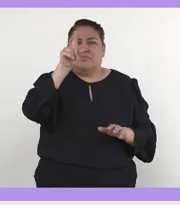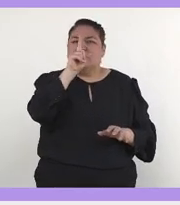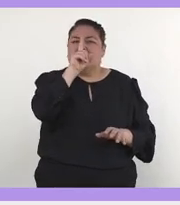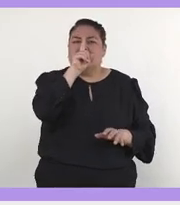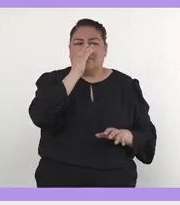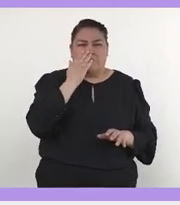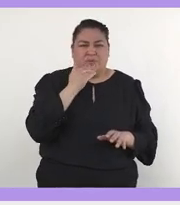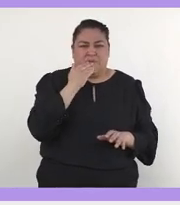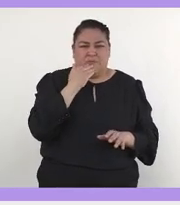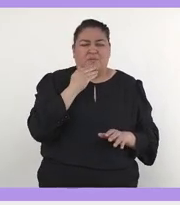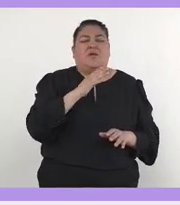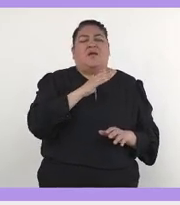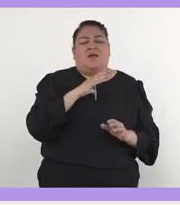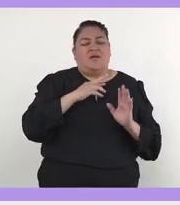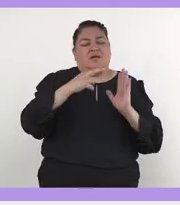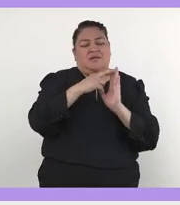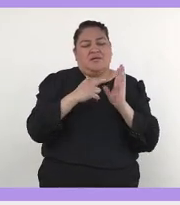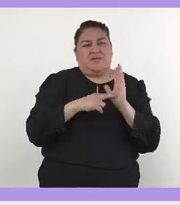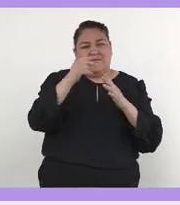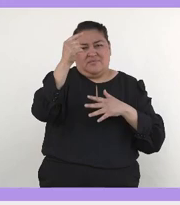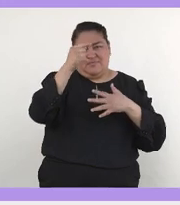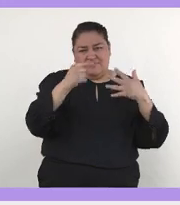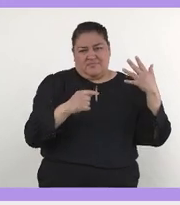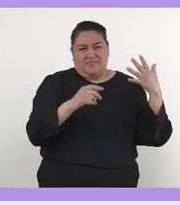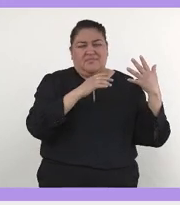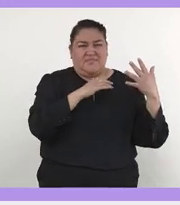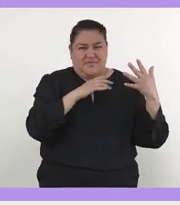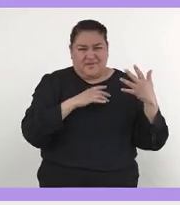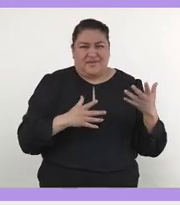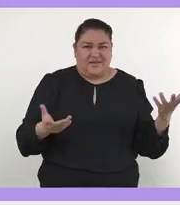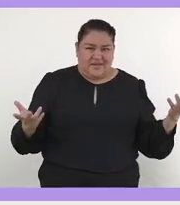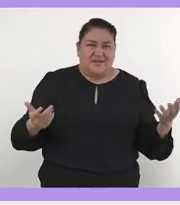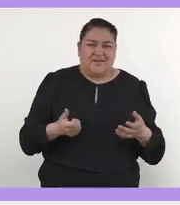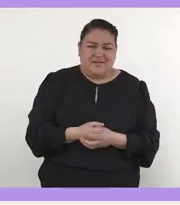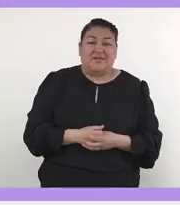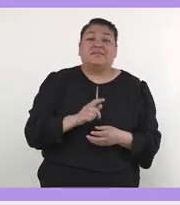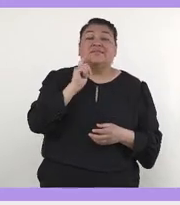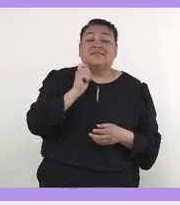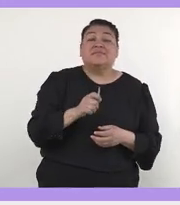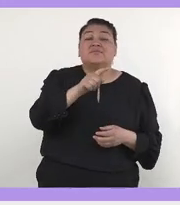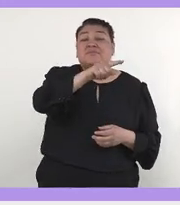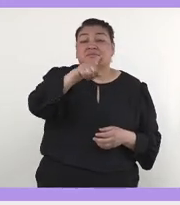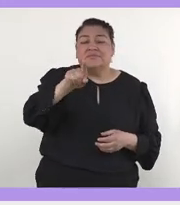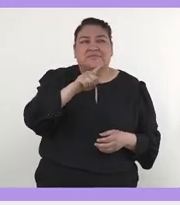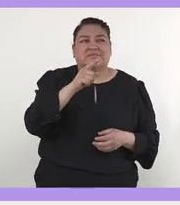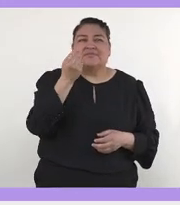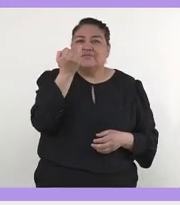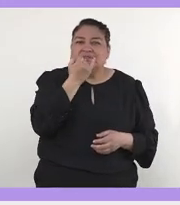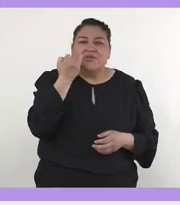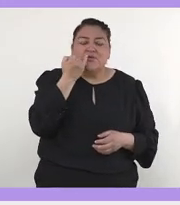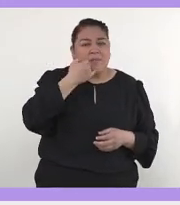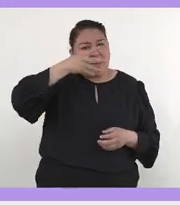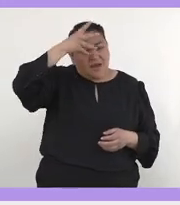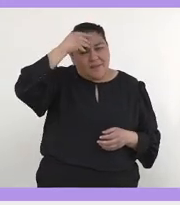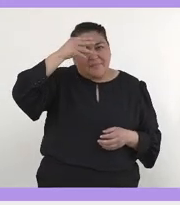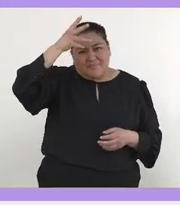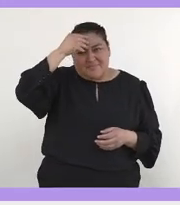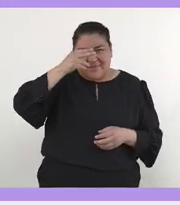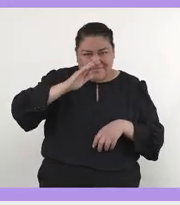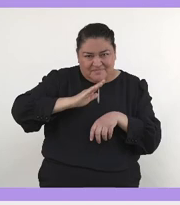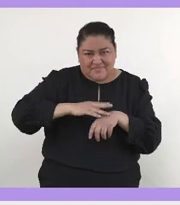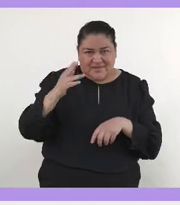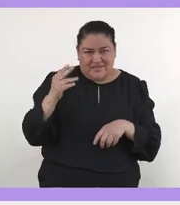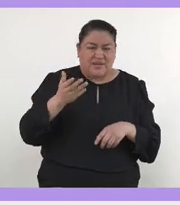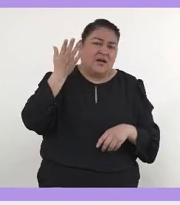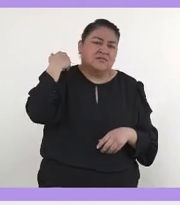acento A diferencia de las de tilde a crítica pero esa es otra historia que es lo importante que ustedes sigan aprendiendo sobre la lengua nos quedamos normalmente con lo que